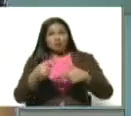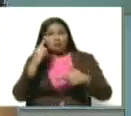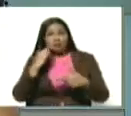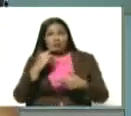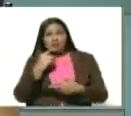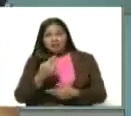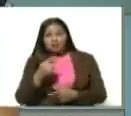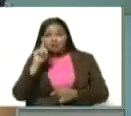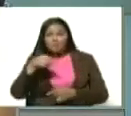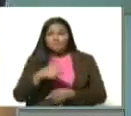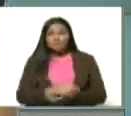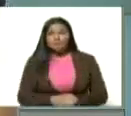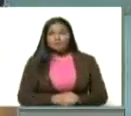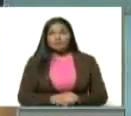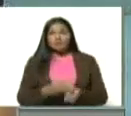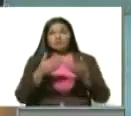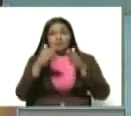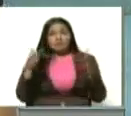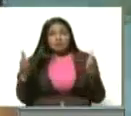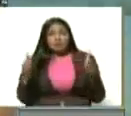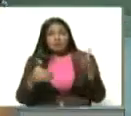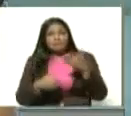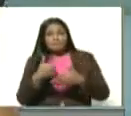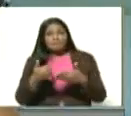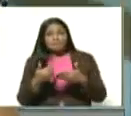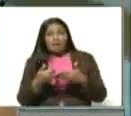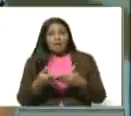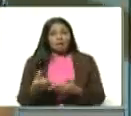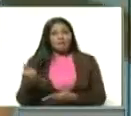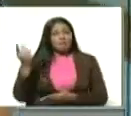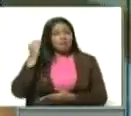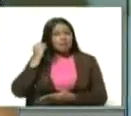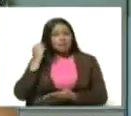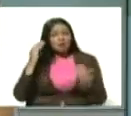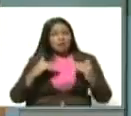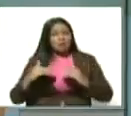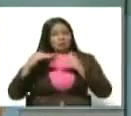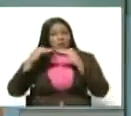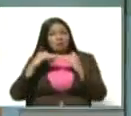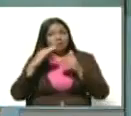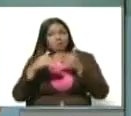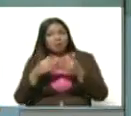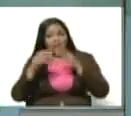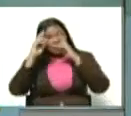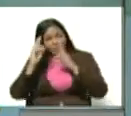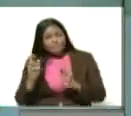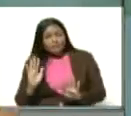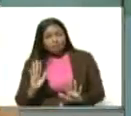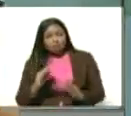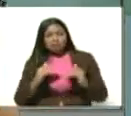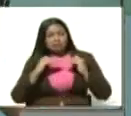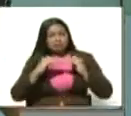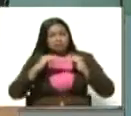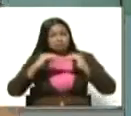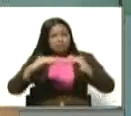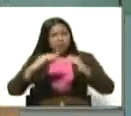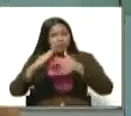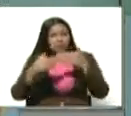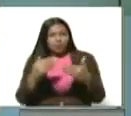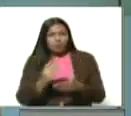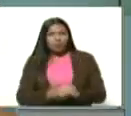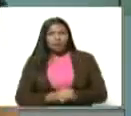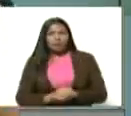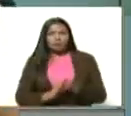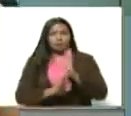también hay que decirlo, se ha abierto más el panorama del tema del feminismo, del tema de la igualdad, del tema del respeto. ¿Eso se ha mantenido? Bueno, o